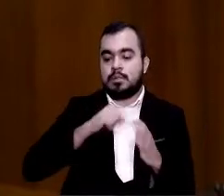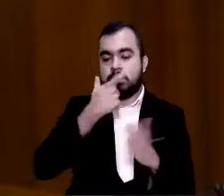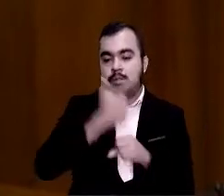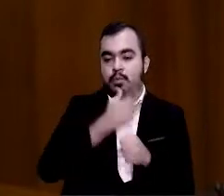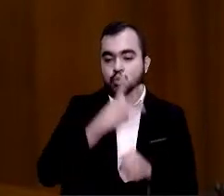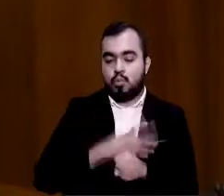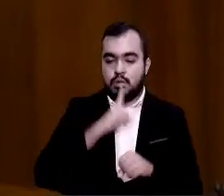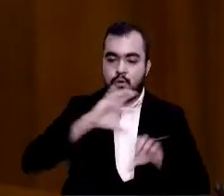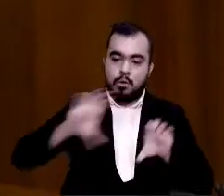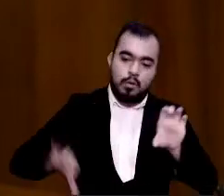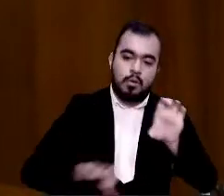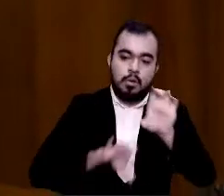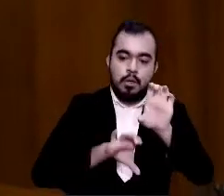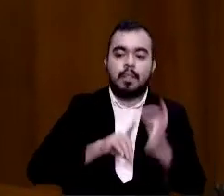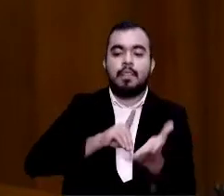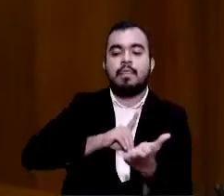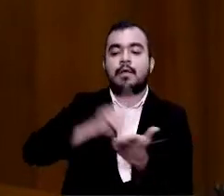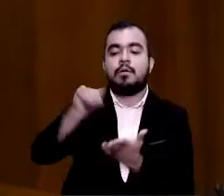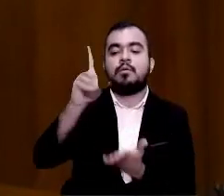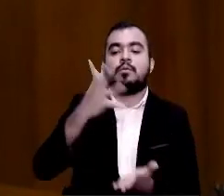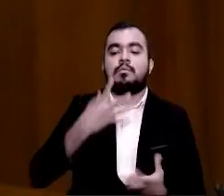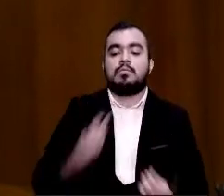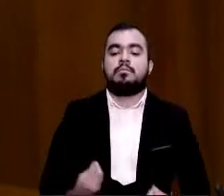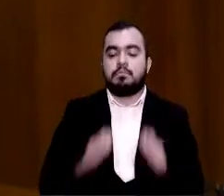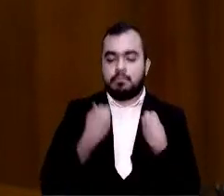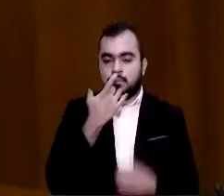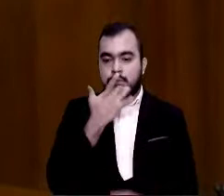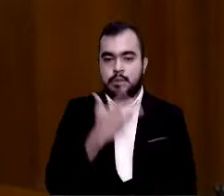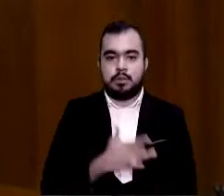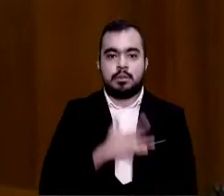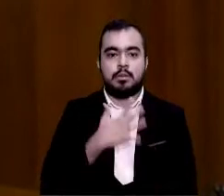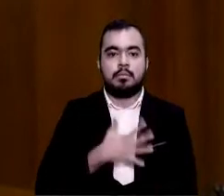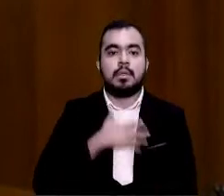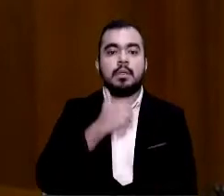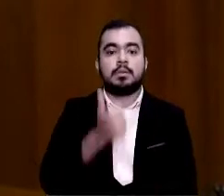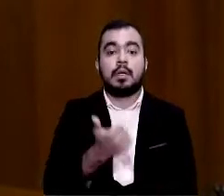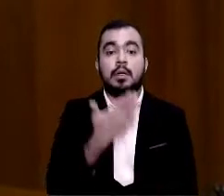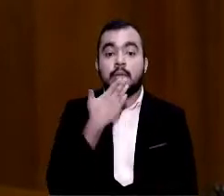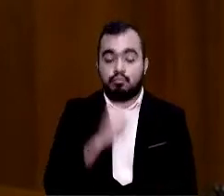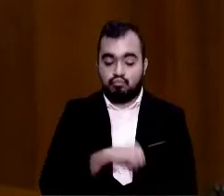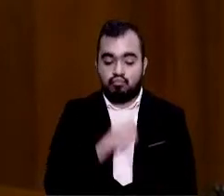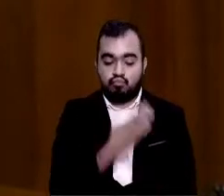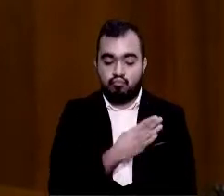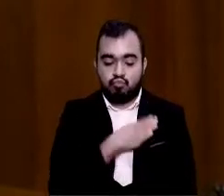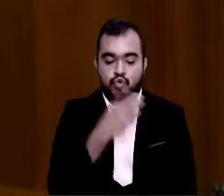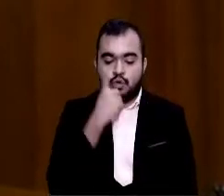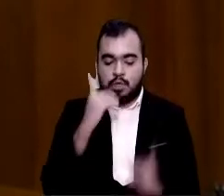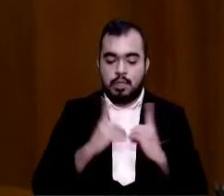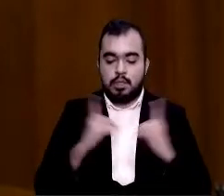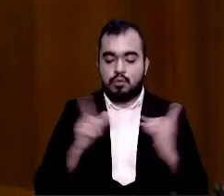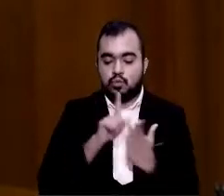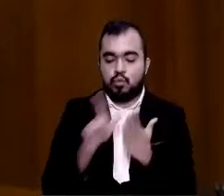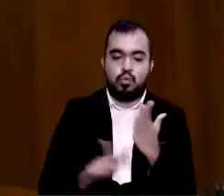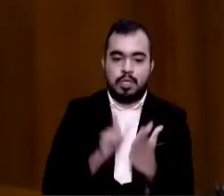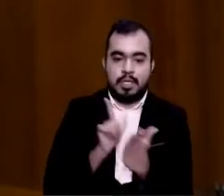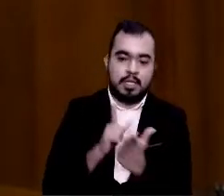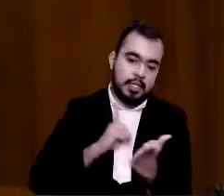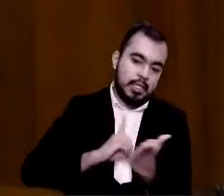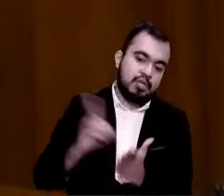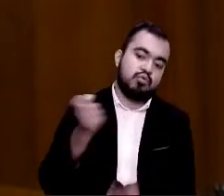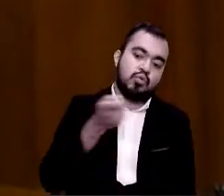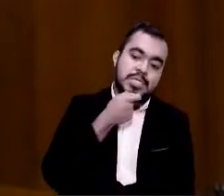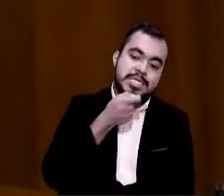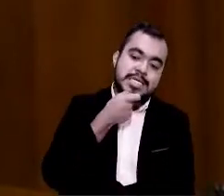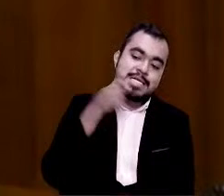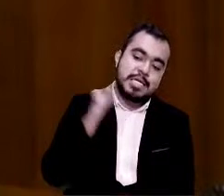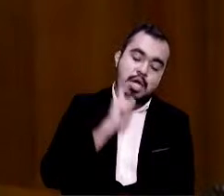cuarto del derecho a vivir en condiciones de bienestar y a un sano desarrollo integral de la Ley de los Derechos de las Niñas, Niños y Adolescentes del